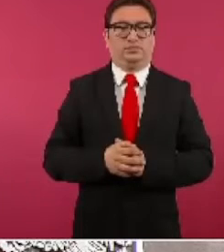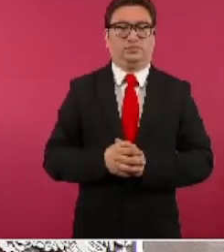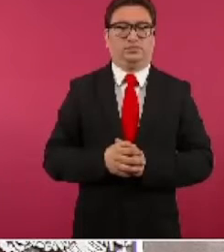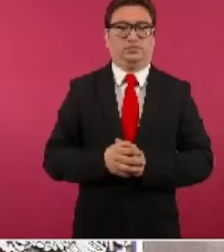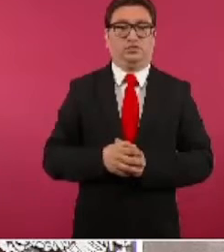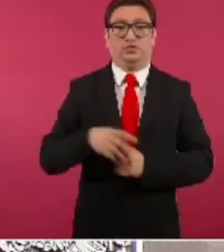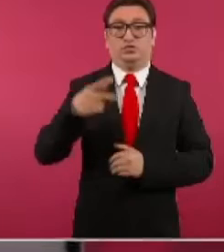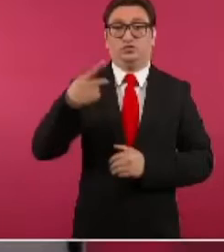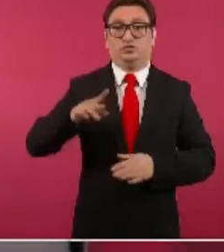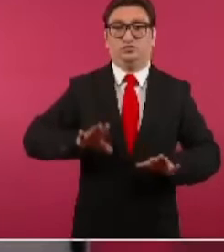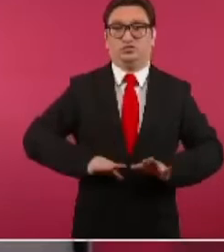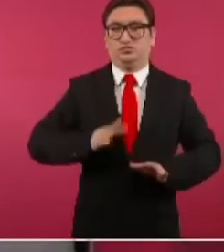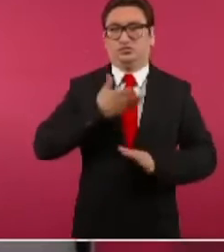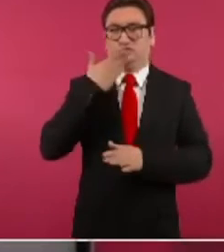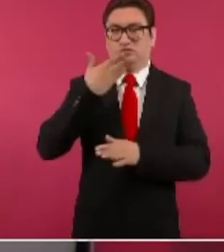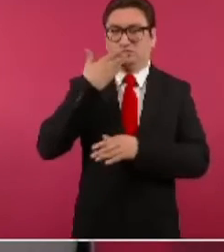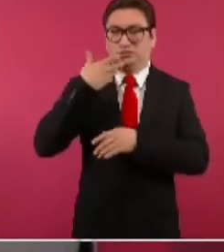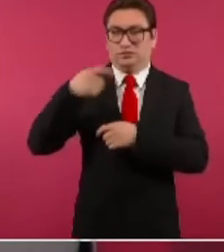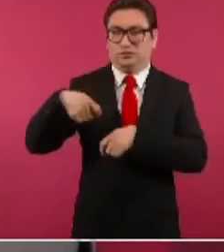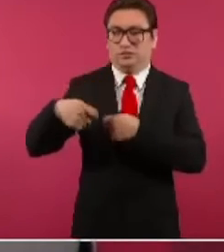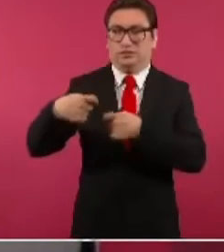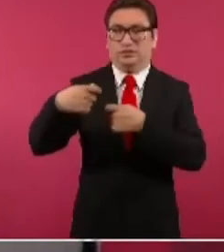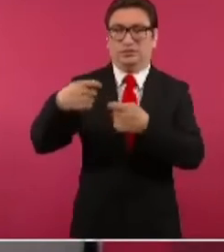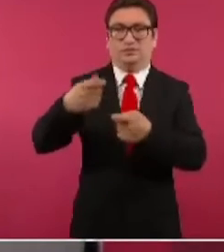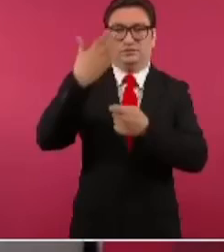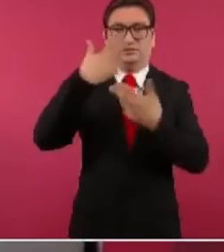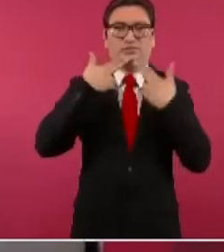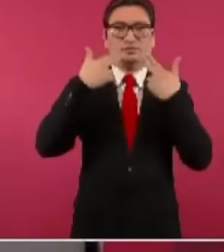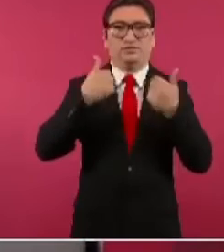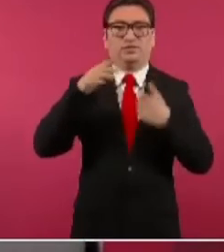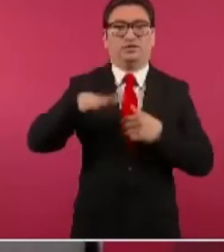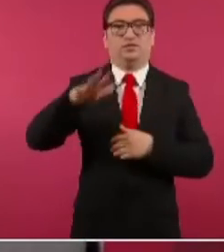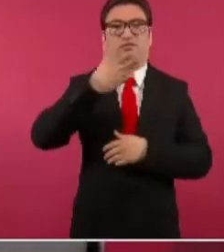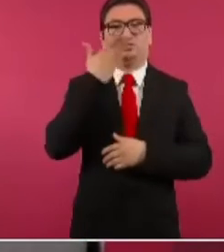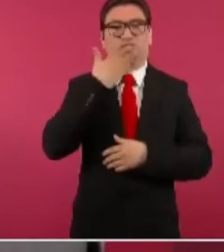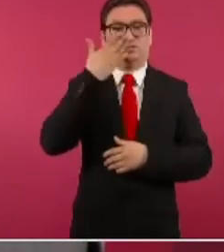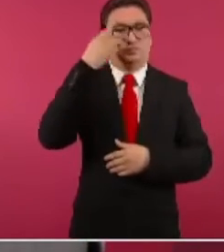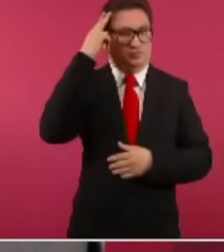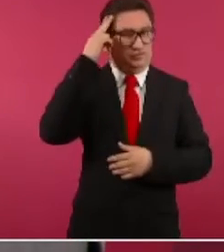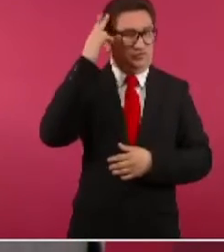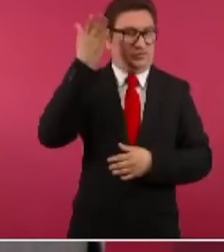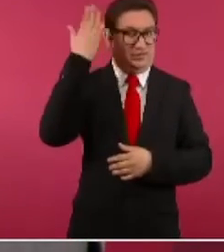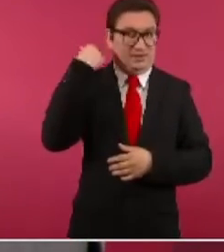del pensamiento de los hacendados porfiristas,